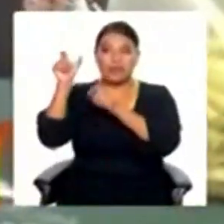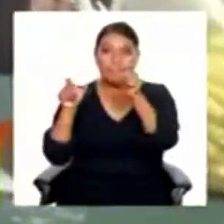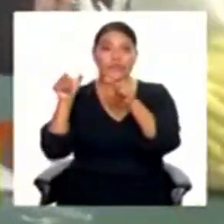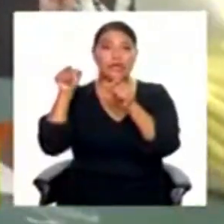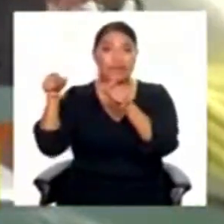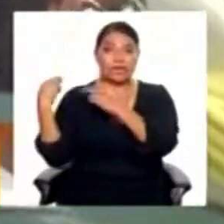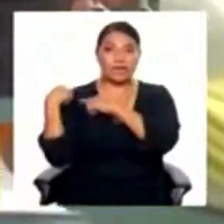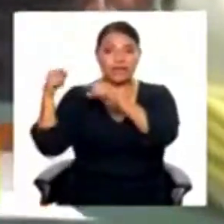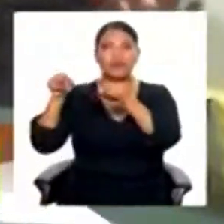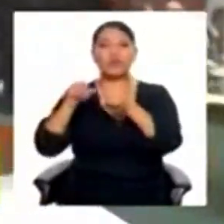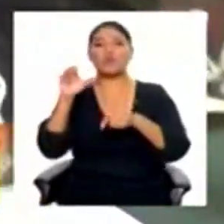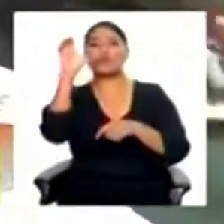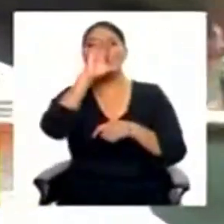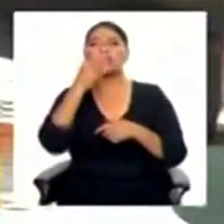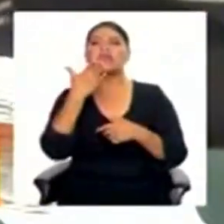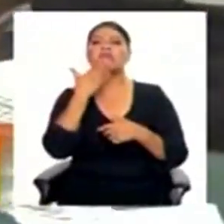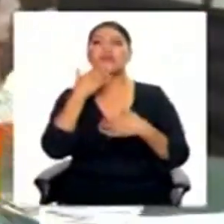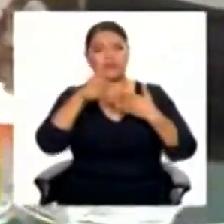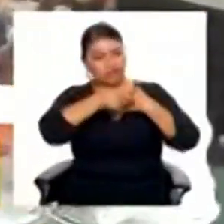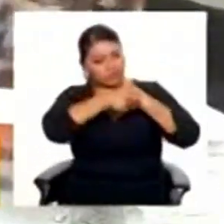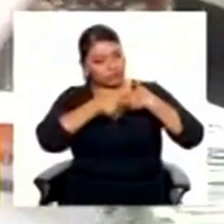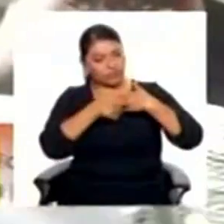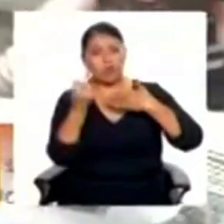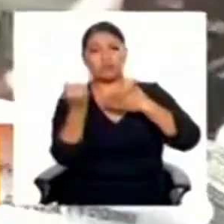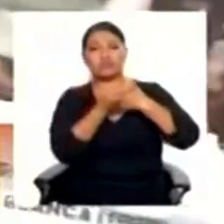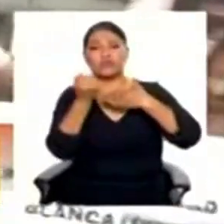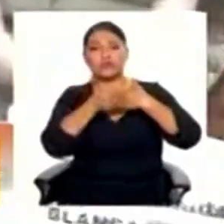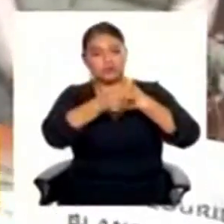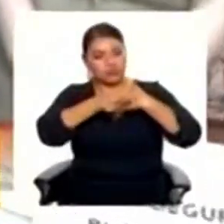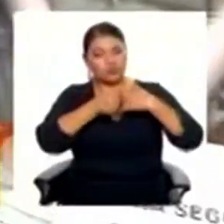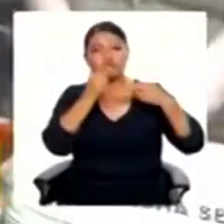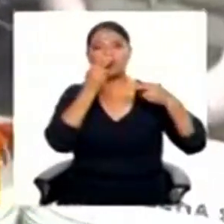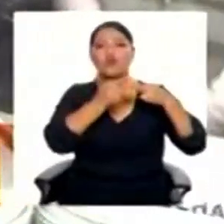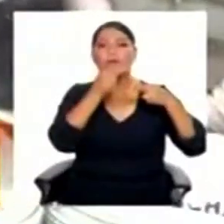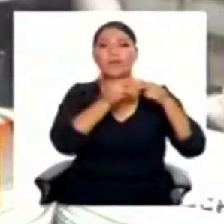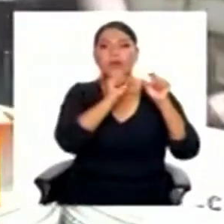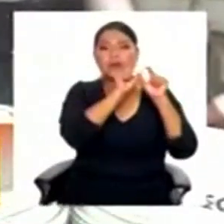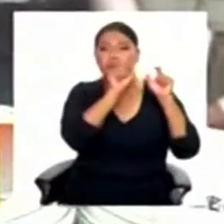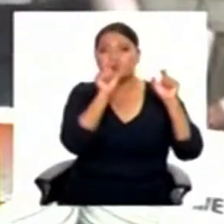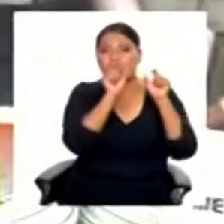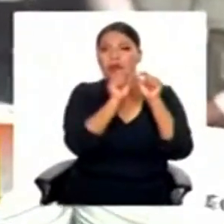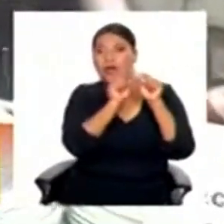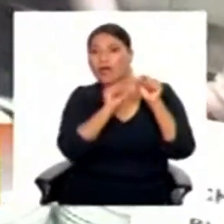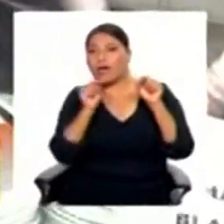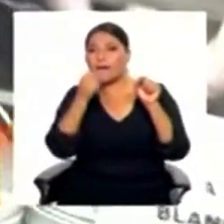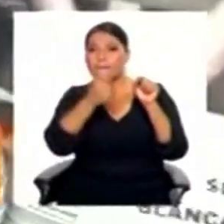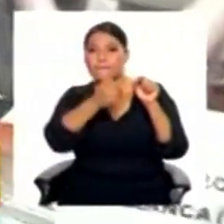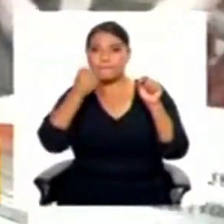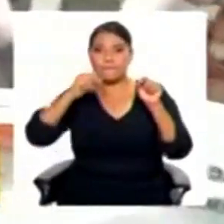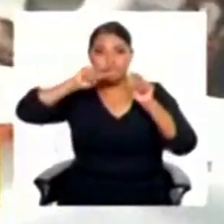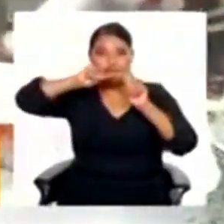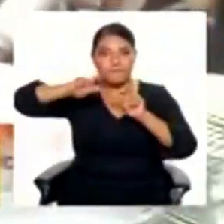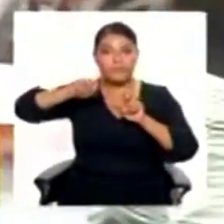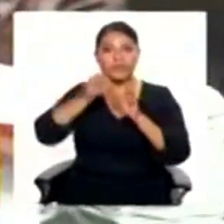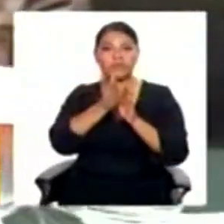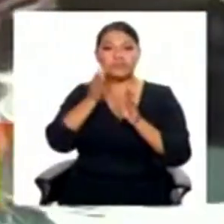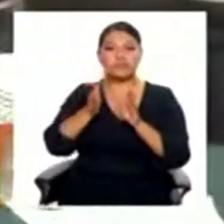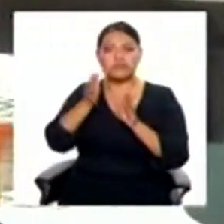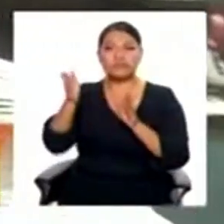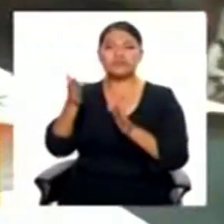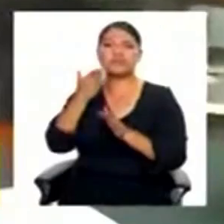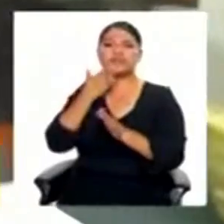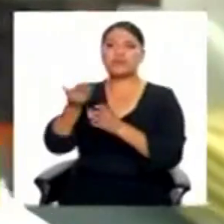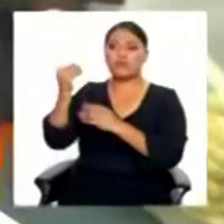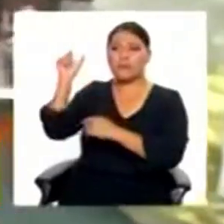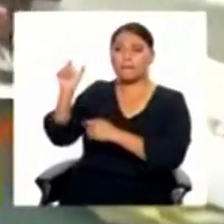posible, identificar a quién pertenece este producto. Y de esa manera poder aperturar cómo es o por